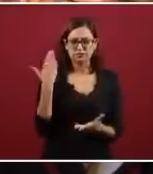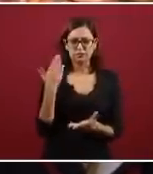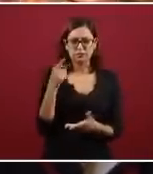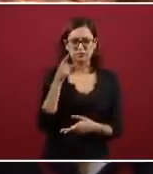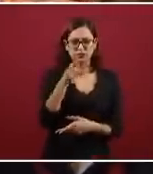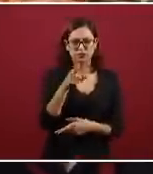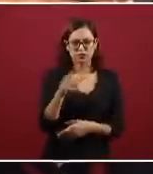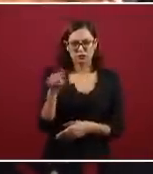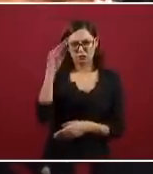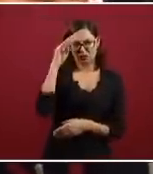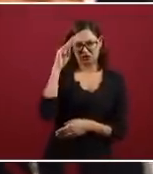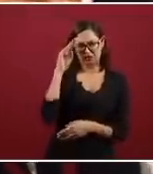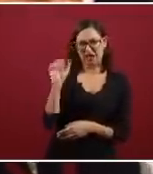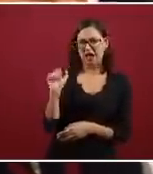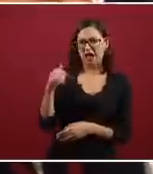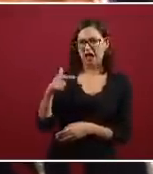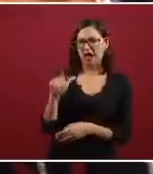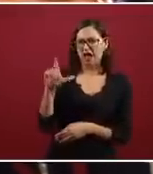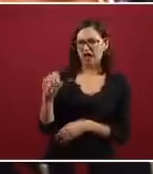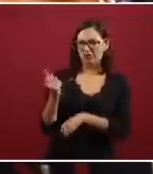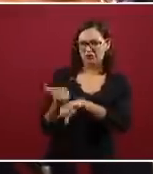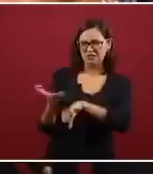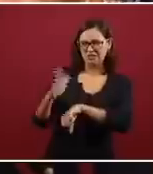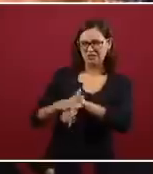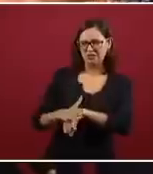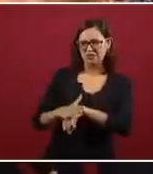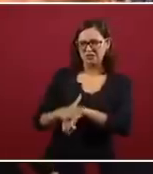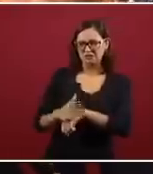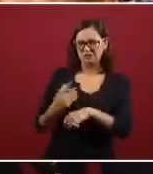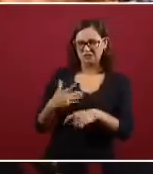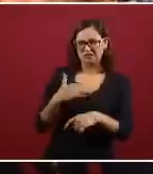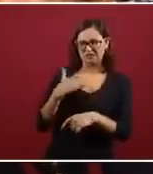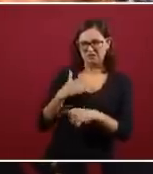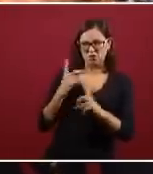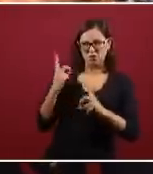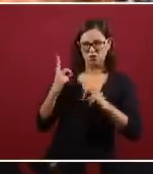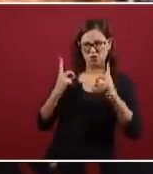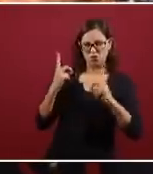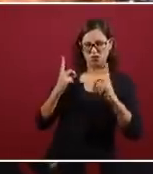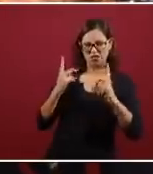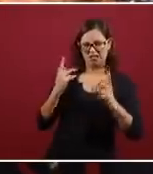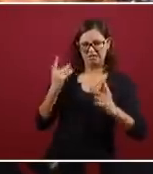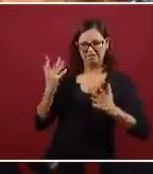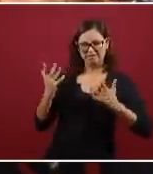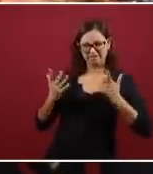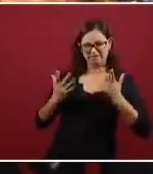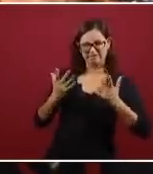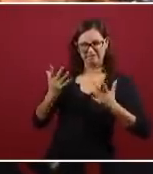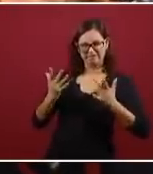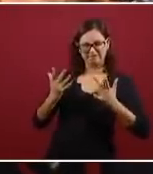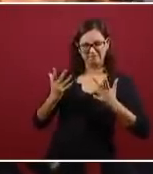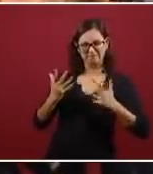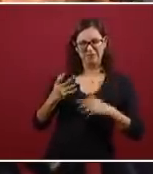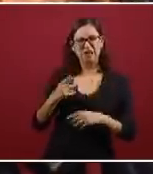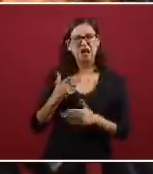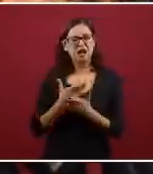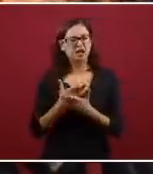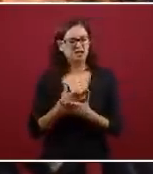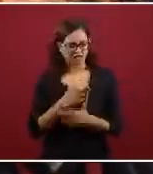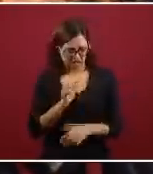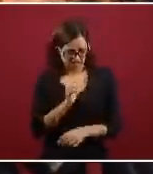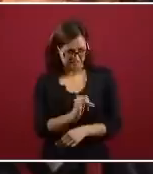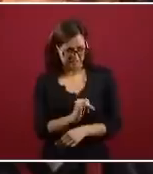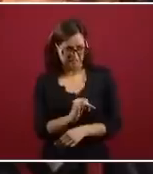la administración del señor presidente por esta renegociación. Preguntarle que además de esos 12 mil millones